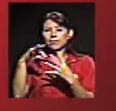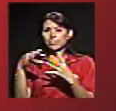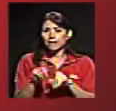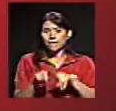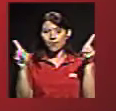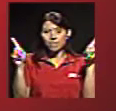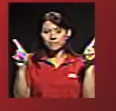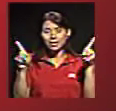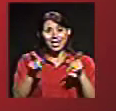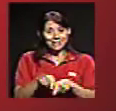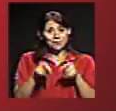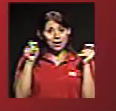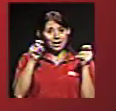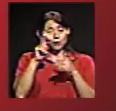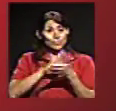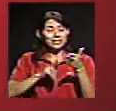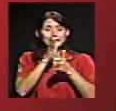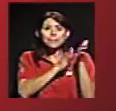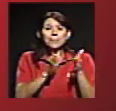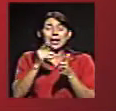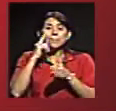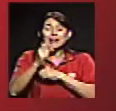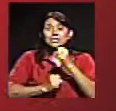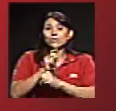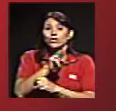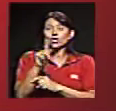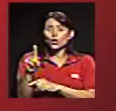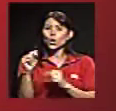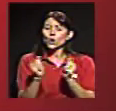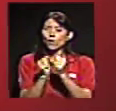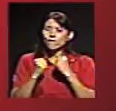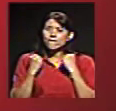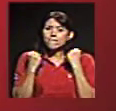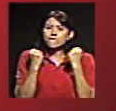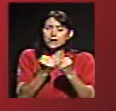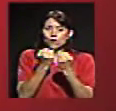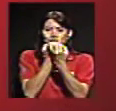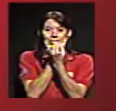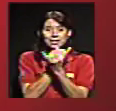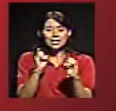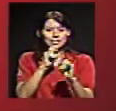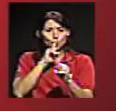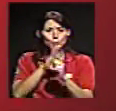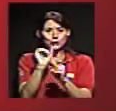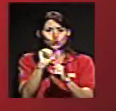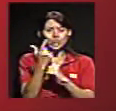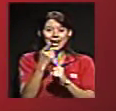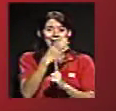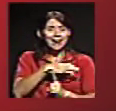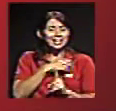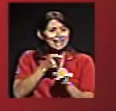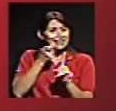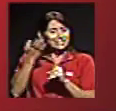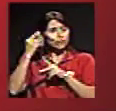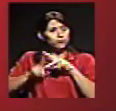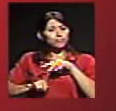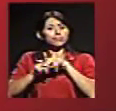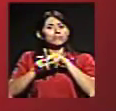para enfrentar el siglo XXI con el mismo vigor, independencia y compromiso social que lo caracterizan desde su aparición